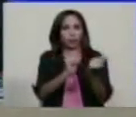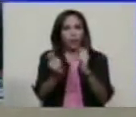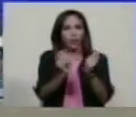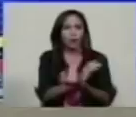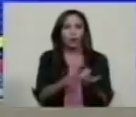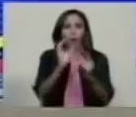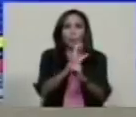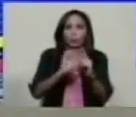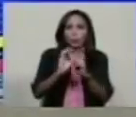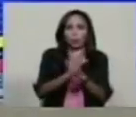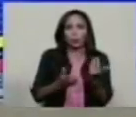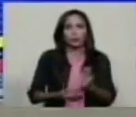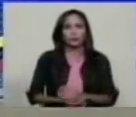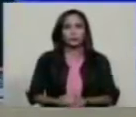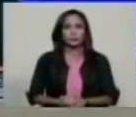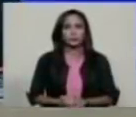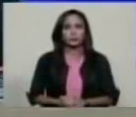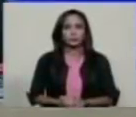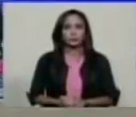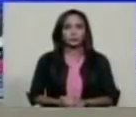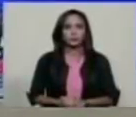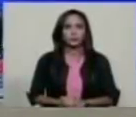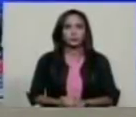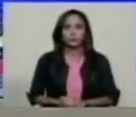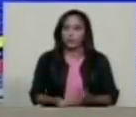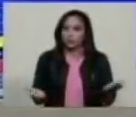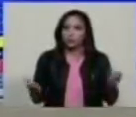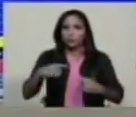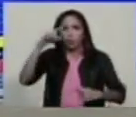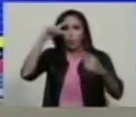intercultural. Esa es la humanidad que queremos.